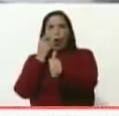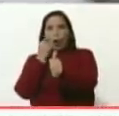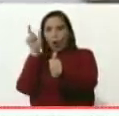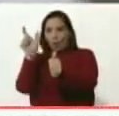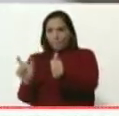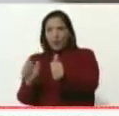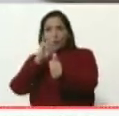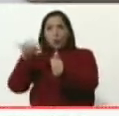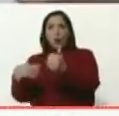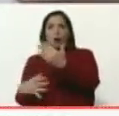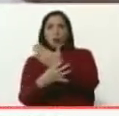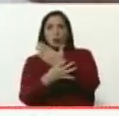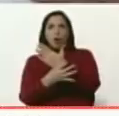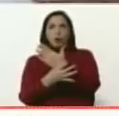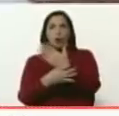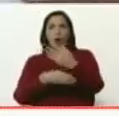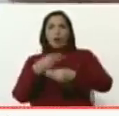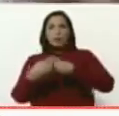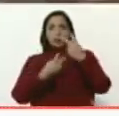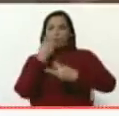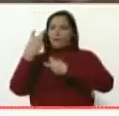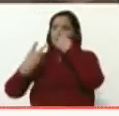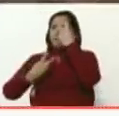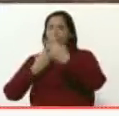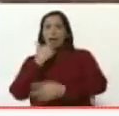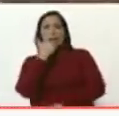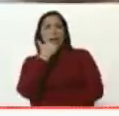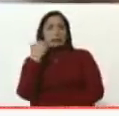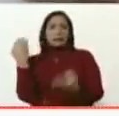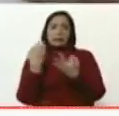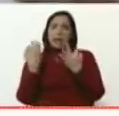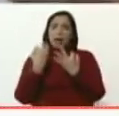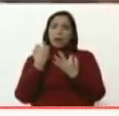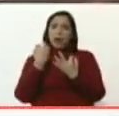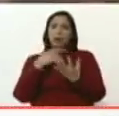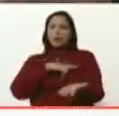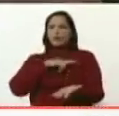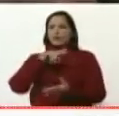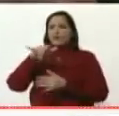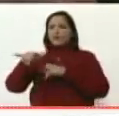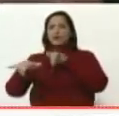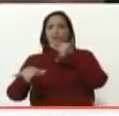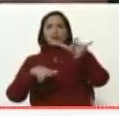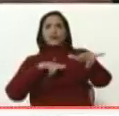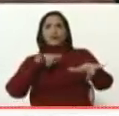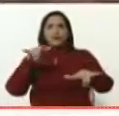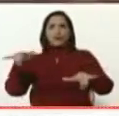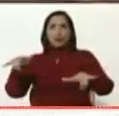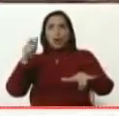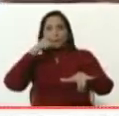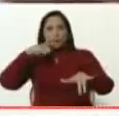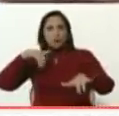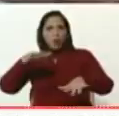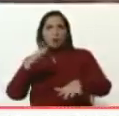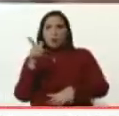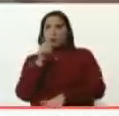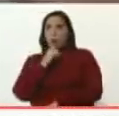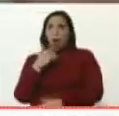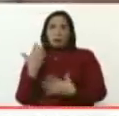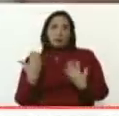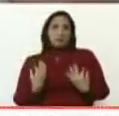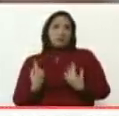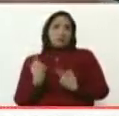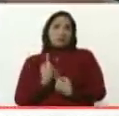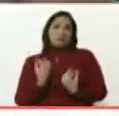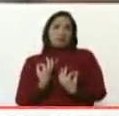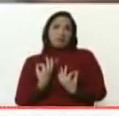a la gira que él realizó, casi siempre, como casi todas las giras de él, absolutamente desprovista de pueblos, de personas que lo acompañaran, pero